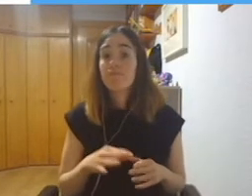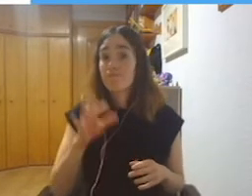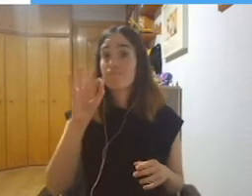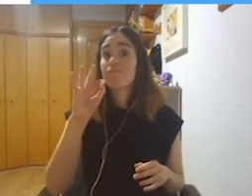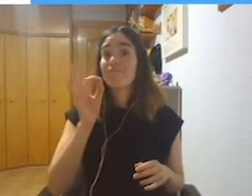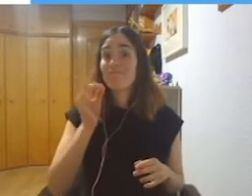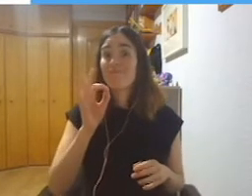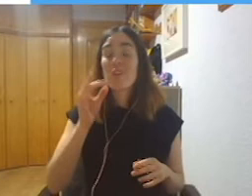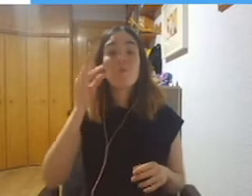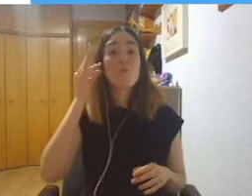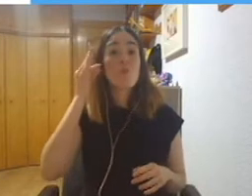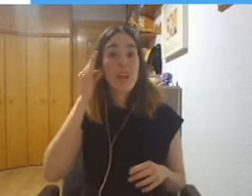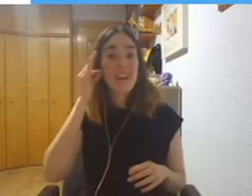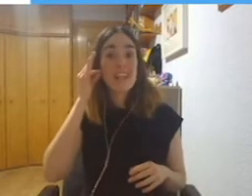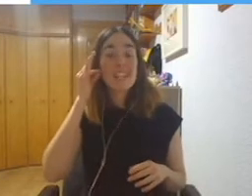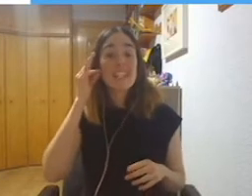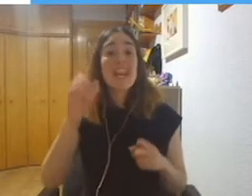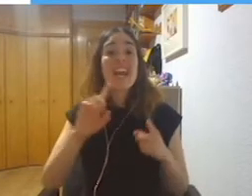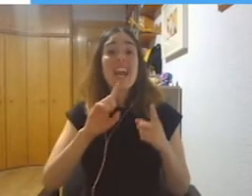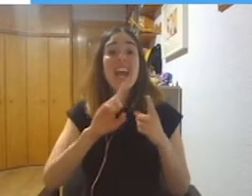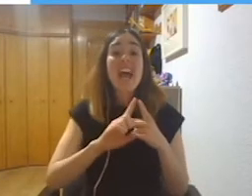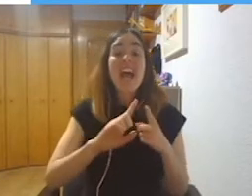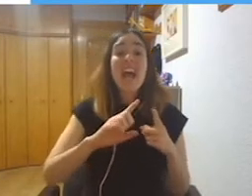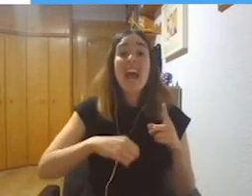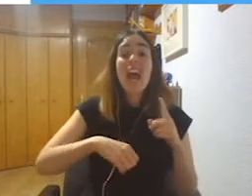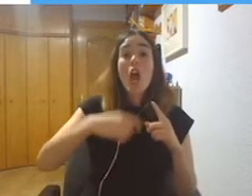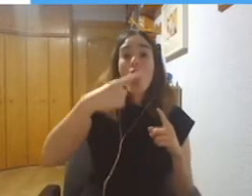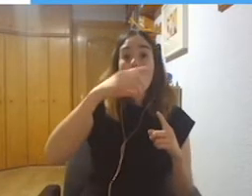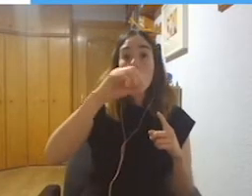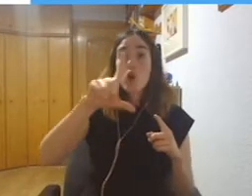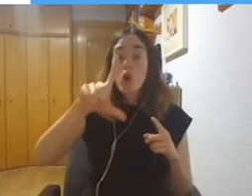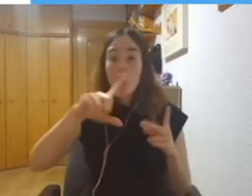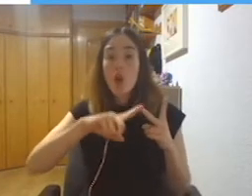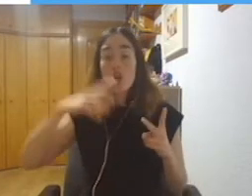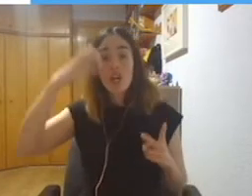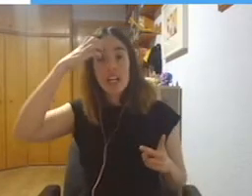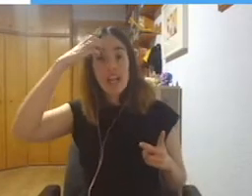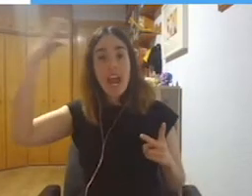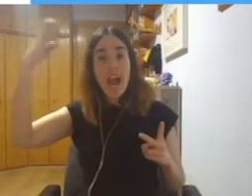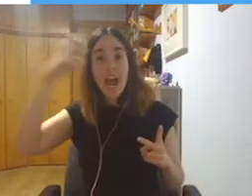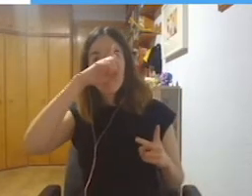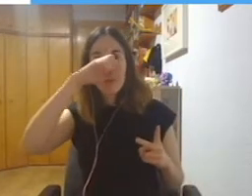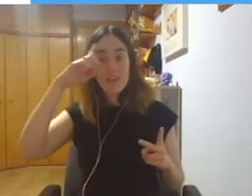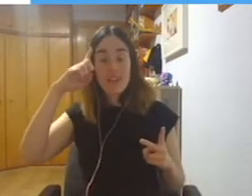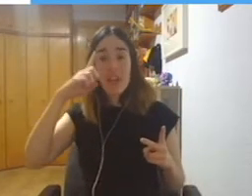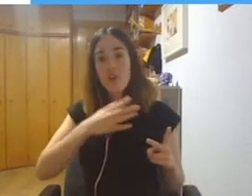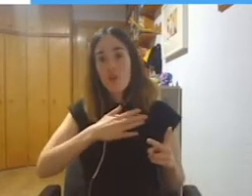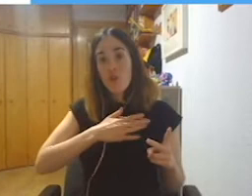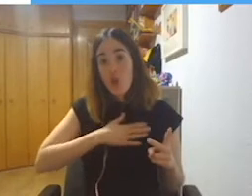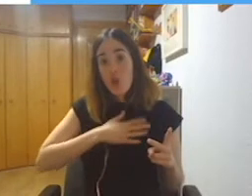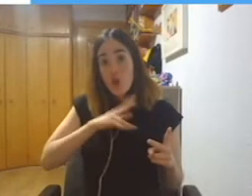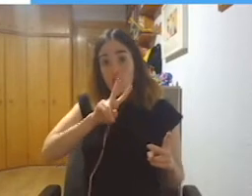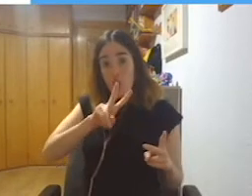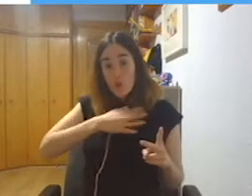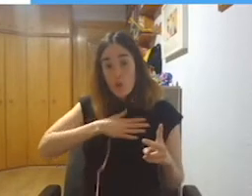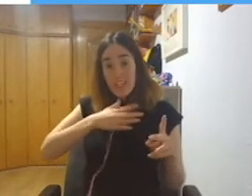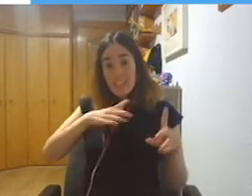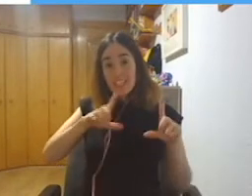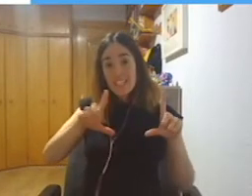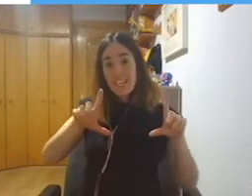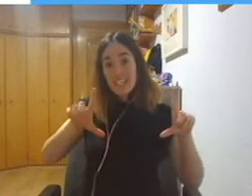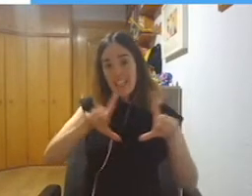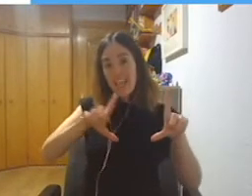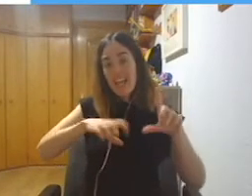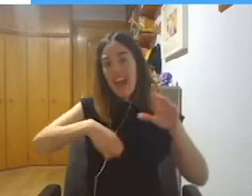Pues efectivamente, mujeres, tanto en Gol Televisión como en Real Madrid Televisión, bueno, dos de nuestras